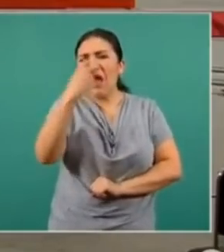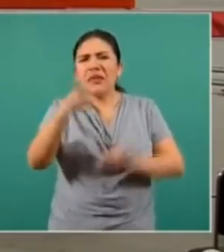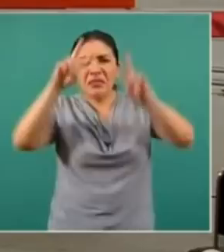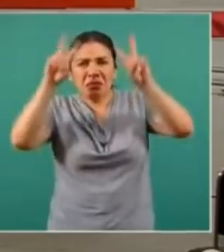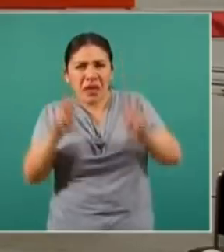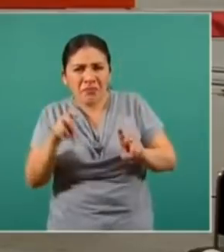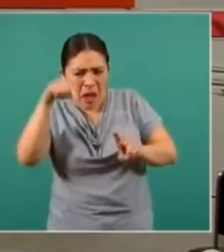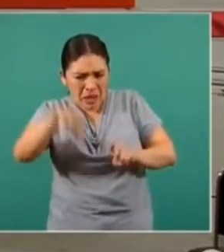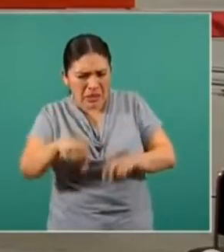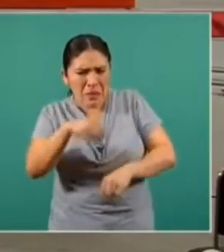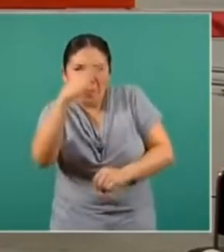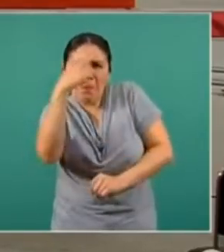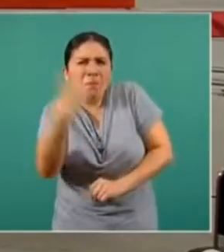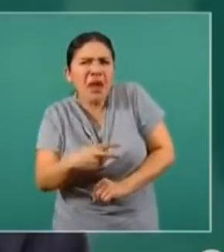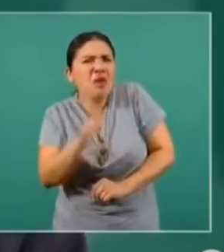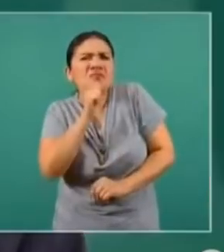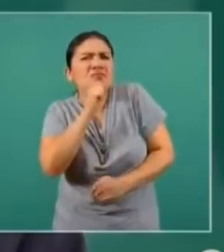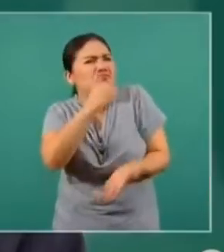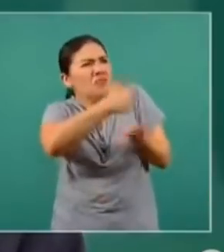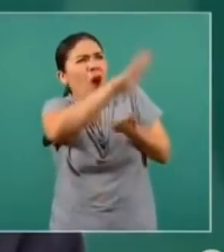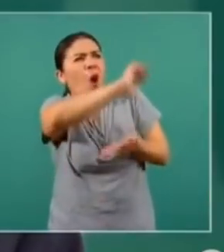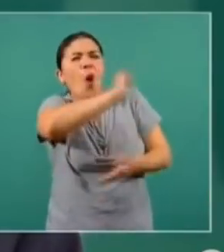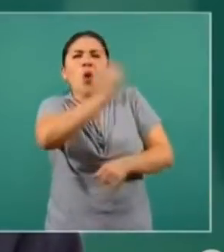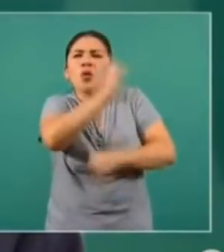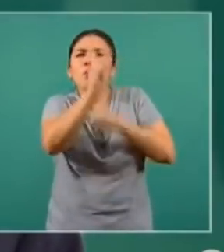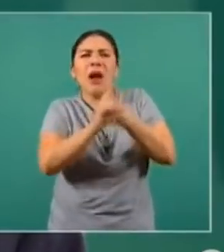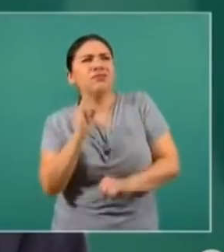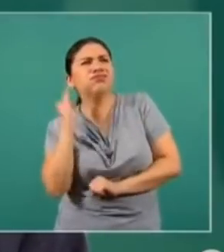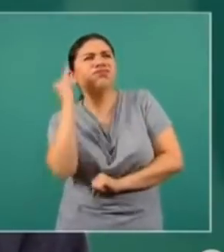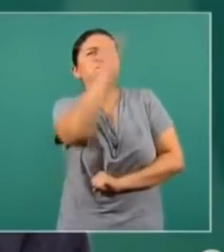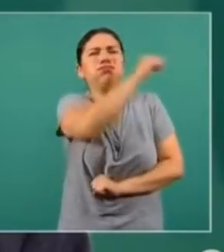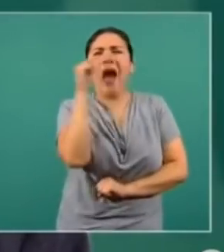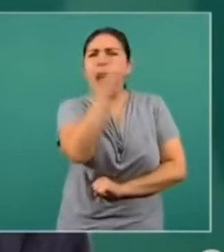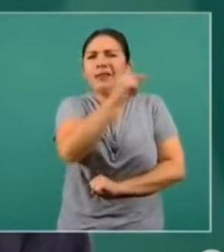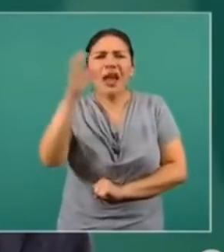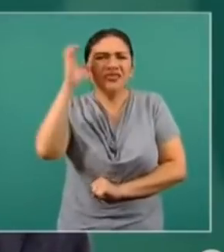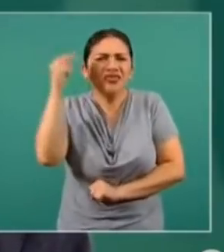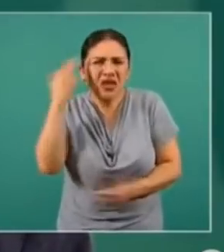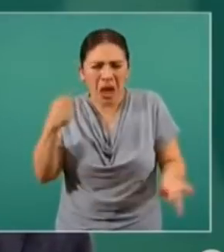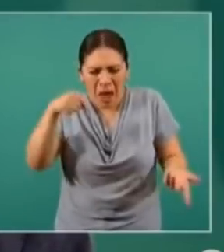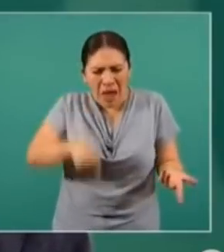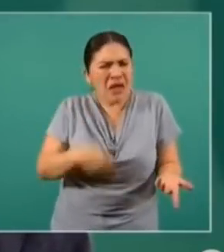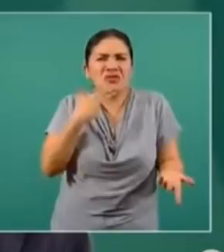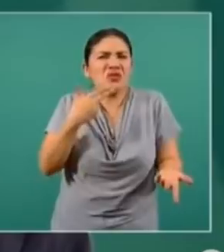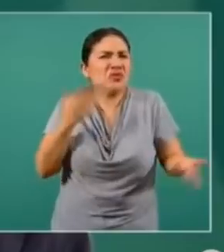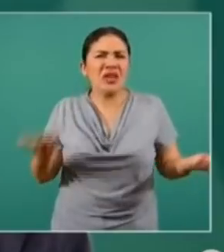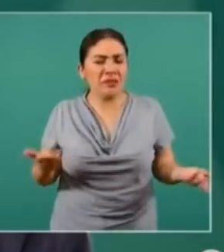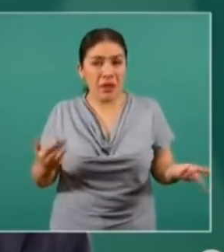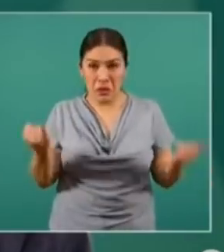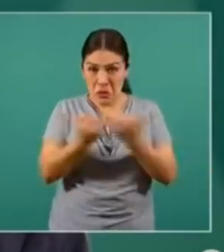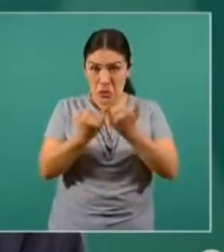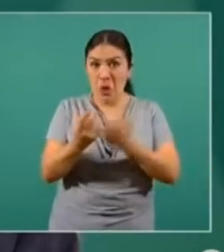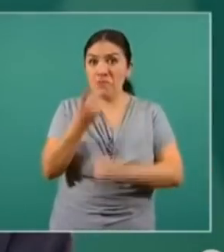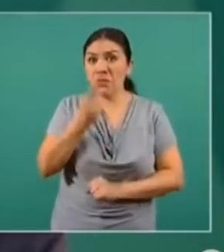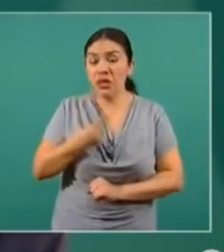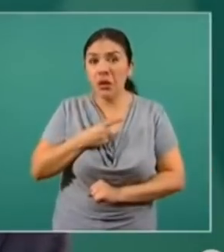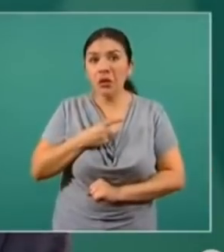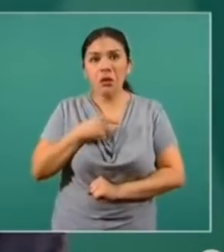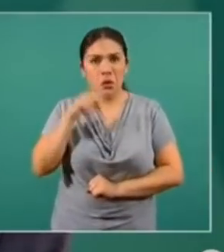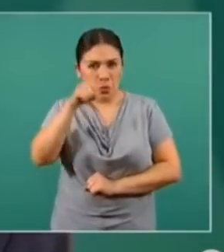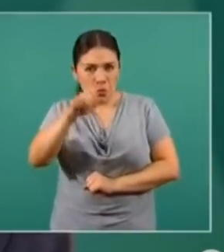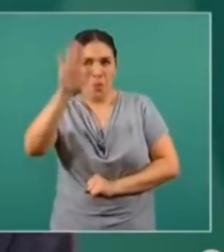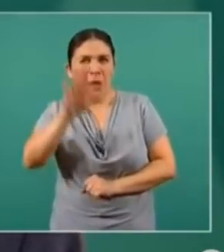estaba ocurriendo en el país y estaba tan lejos, estaba en China. Incluso nos dijo si